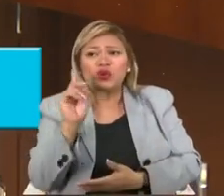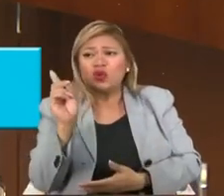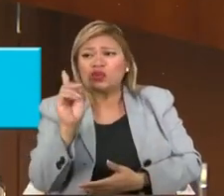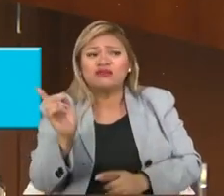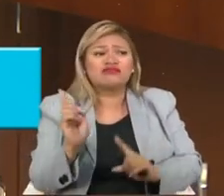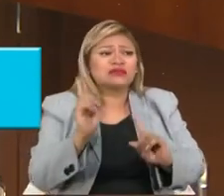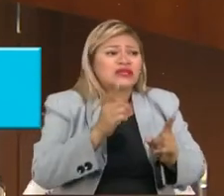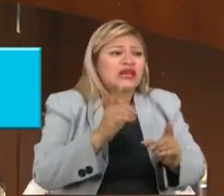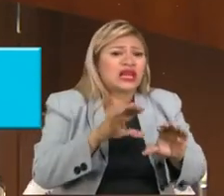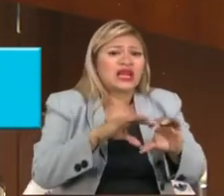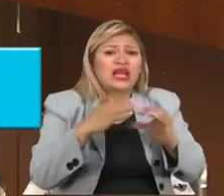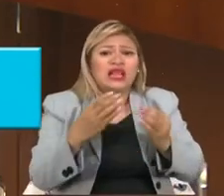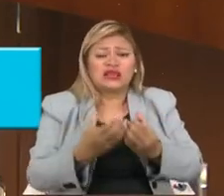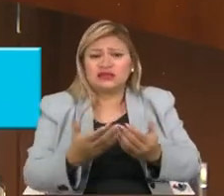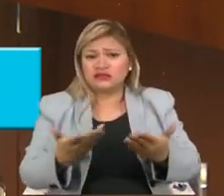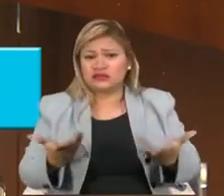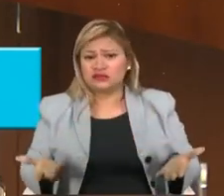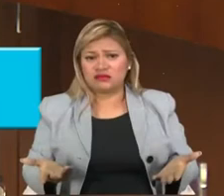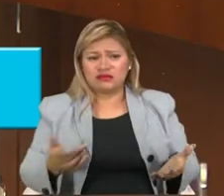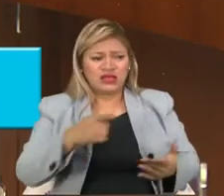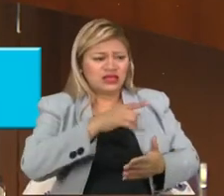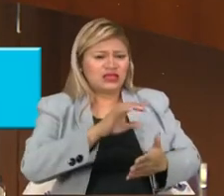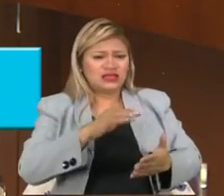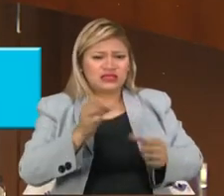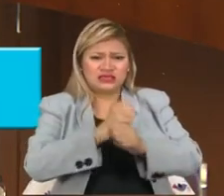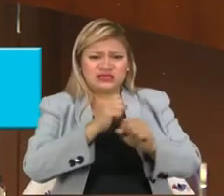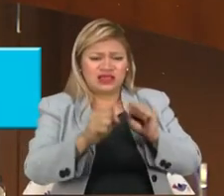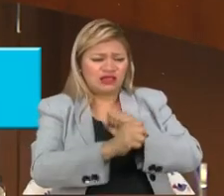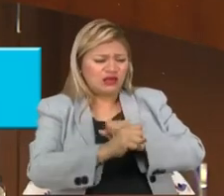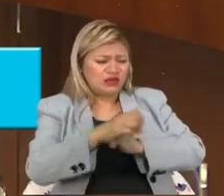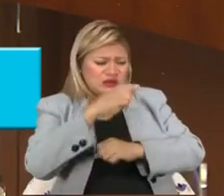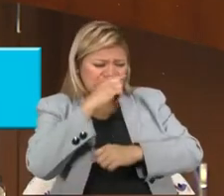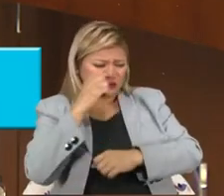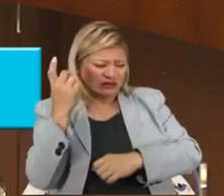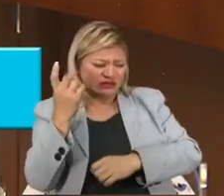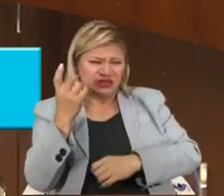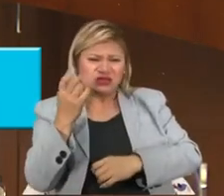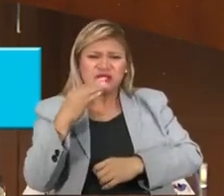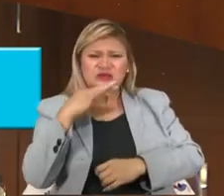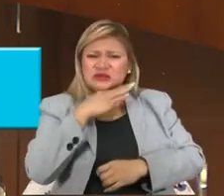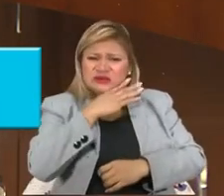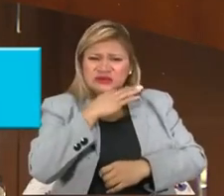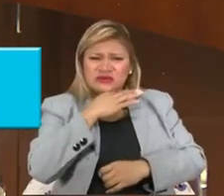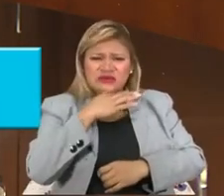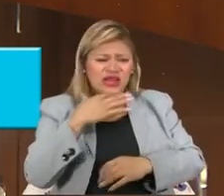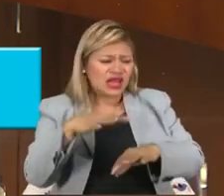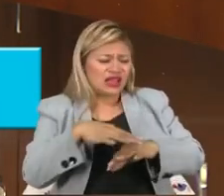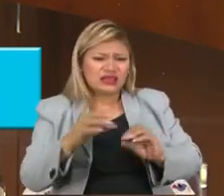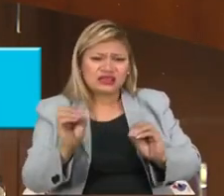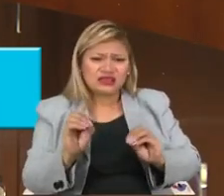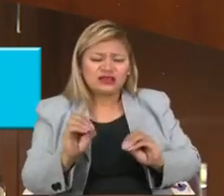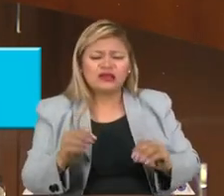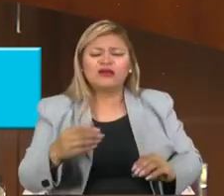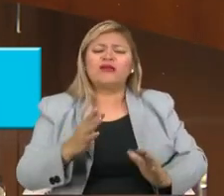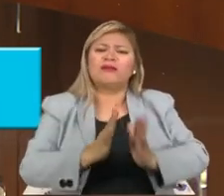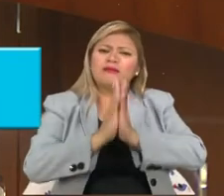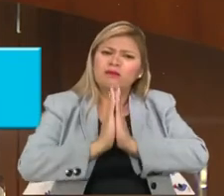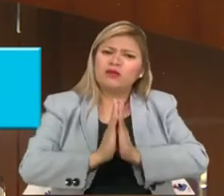se culmina la obra. No es un tema solamente de irresponsabilidad. Hago un llamado a la ministra de